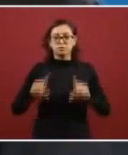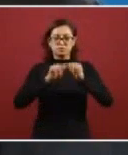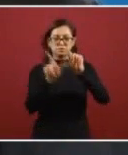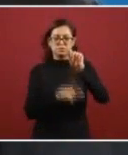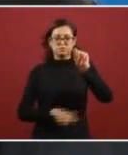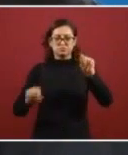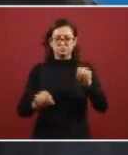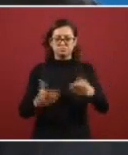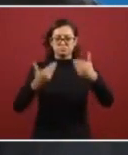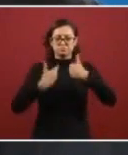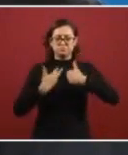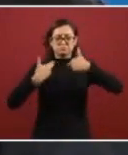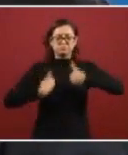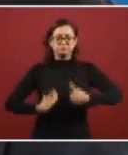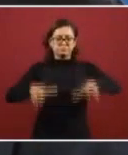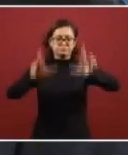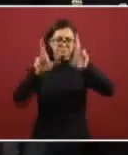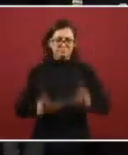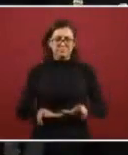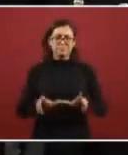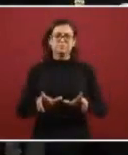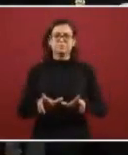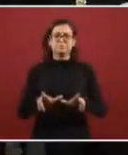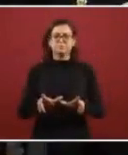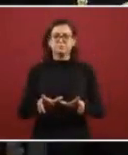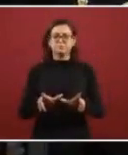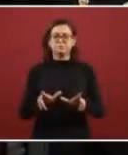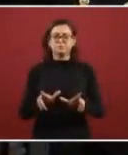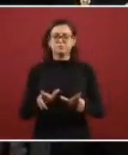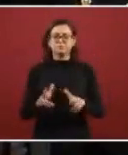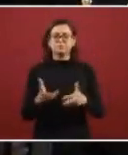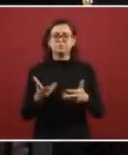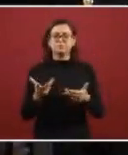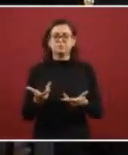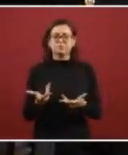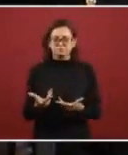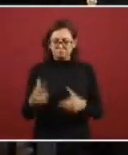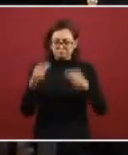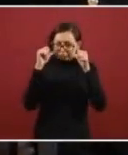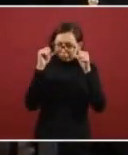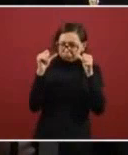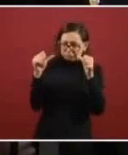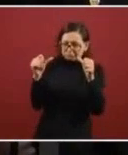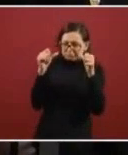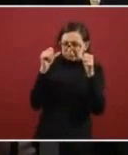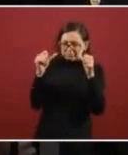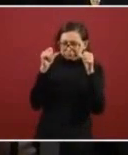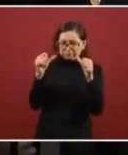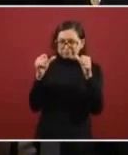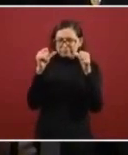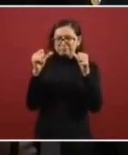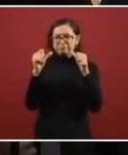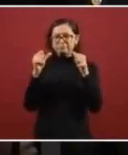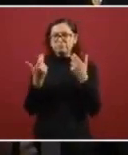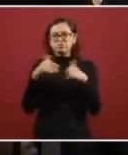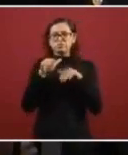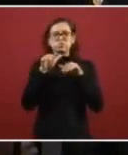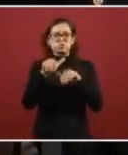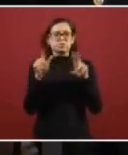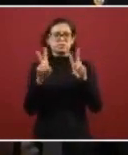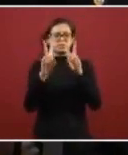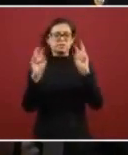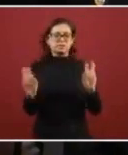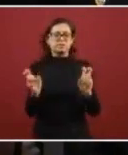atención especial a esta importante materia de la Protección Civil.